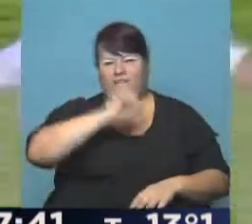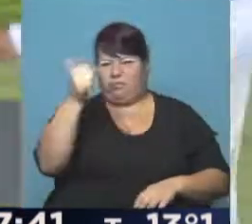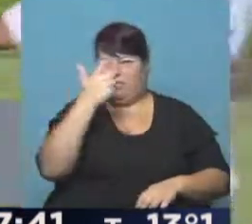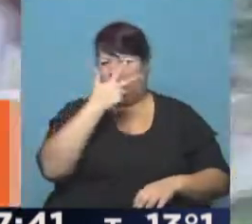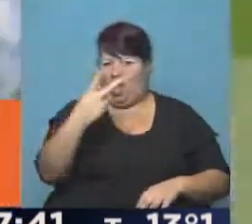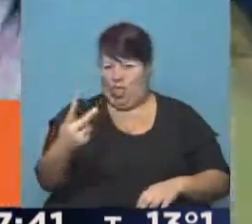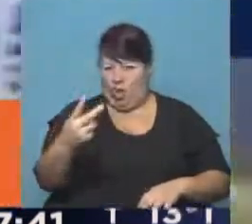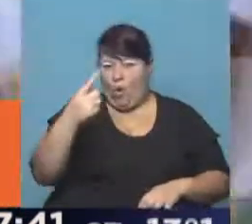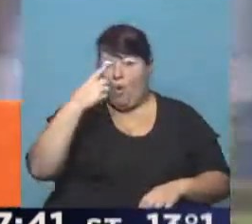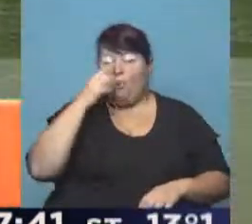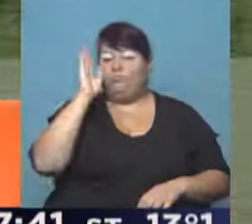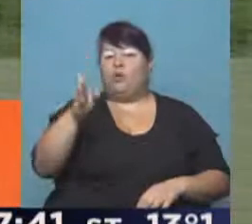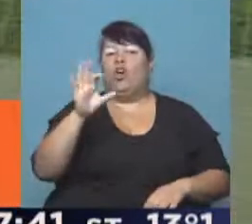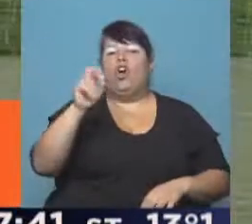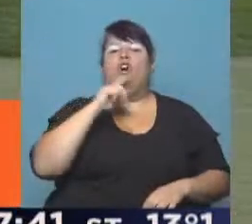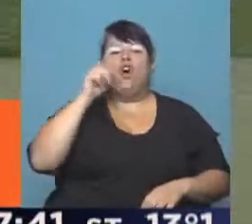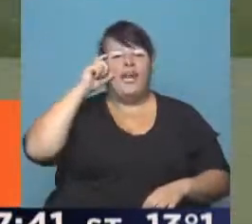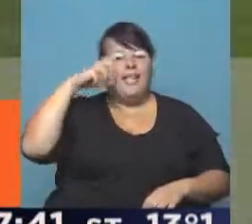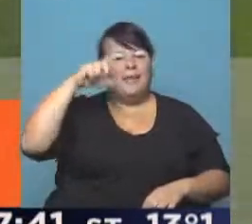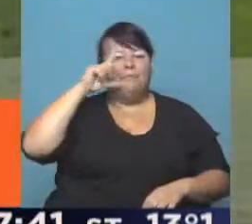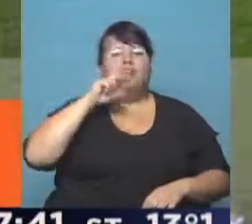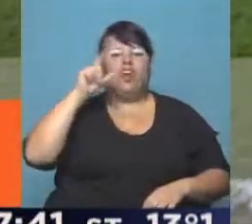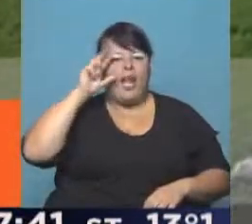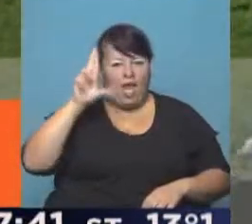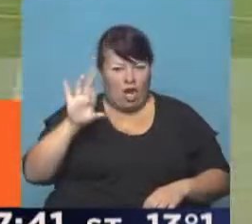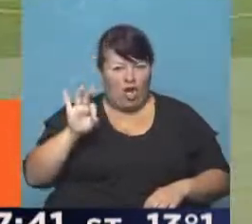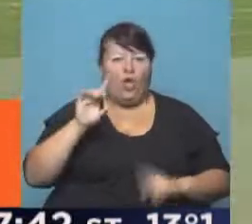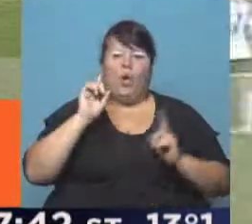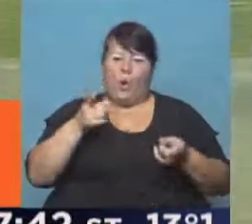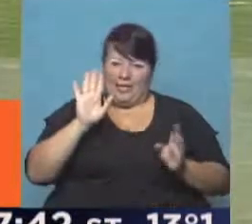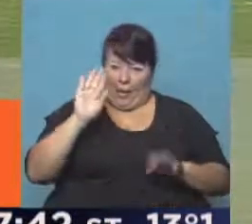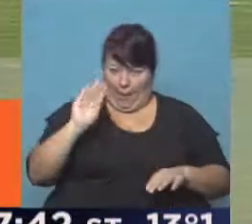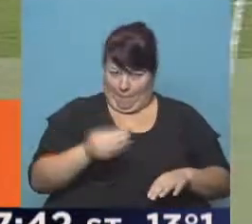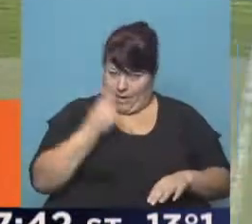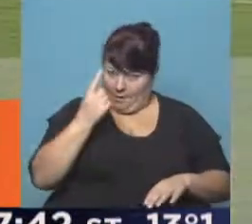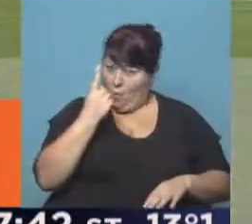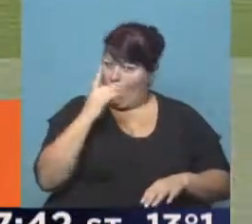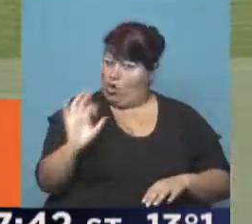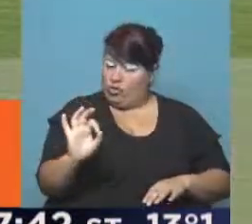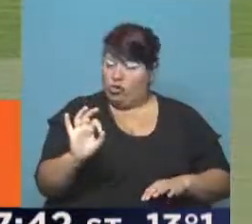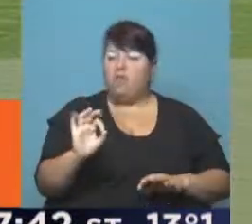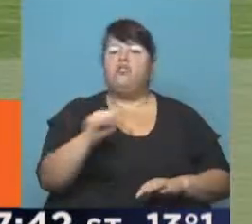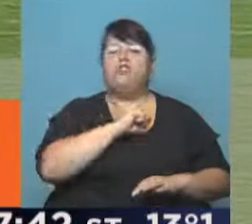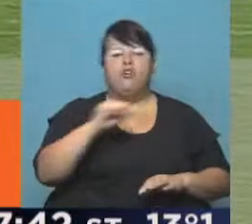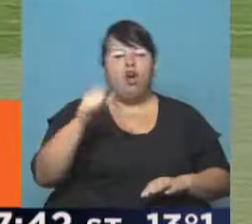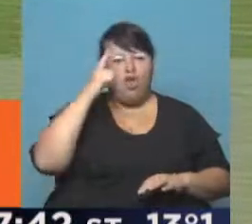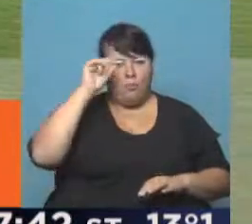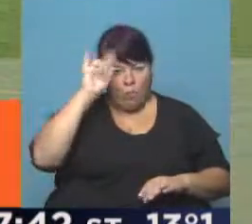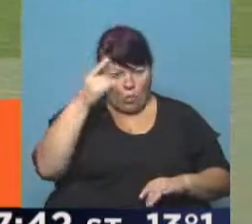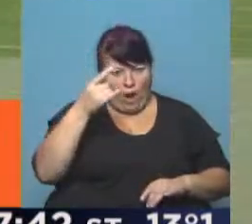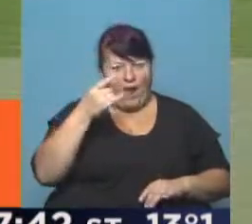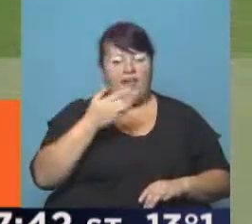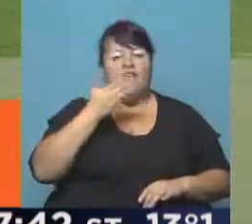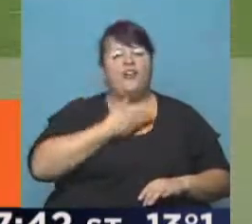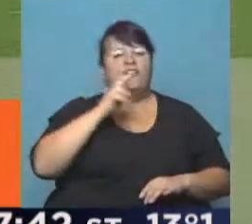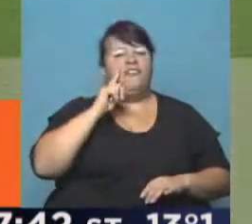3-2 sobre Oriente Petrolero. A pesar de ir perdiéndolo 1-0, el gol del uruguayo Maxi